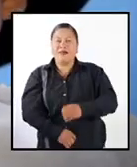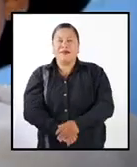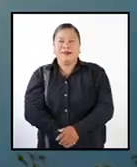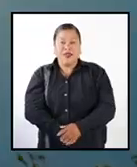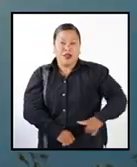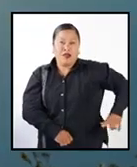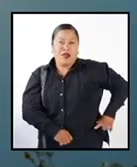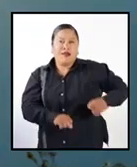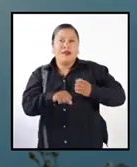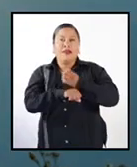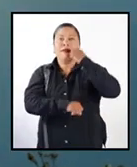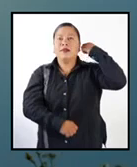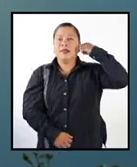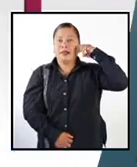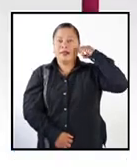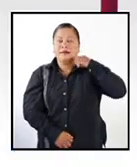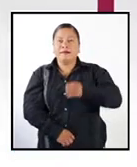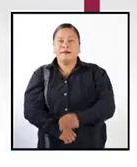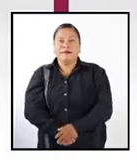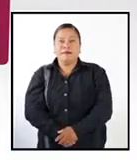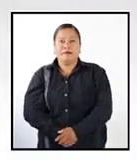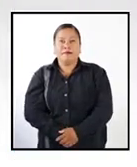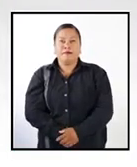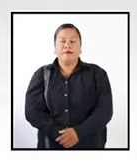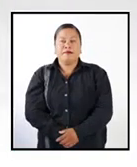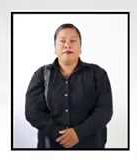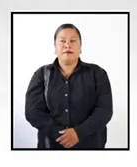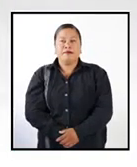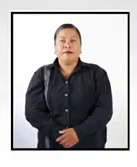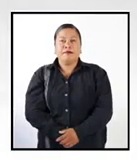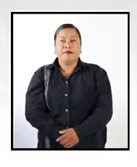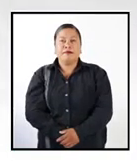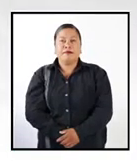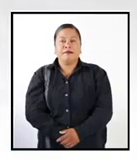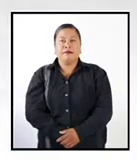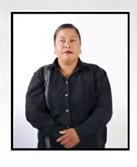transforma Oaxaca gobierno del estado